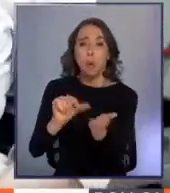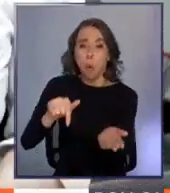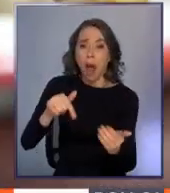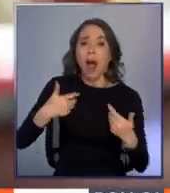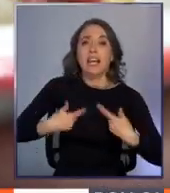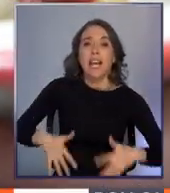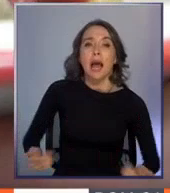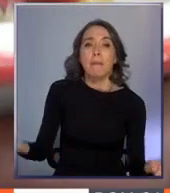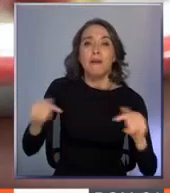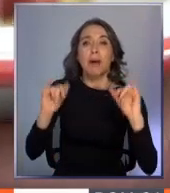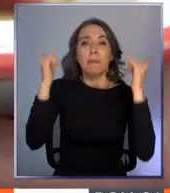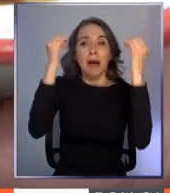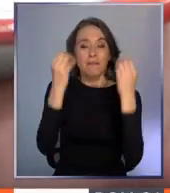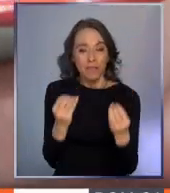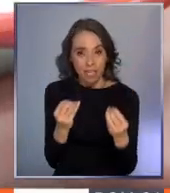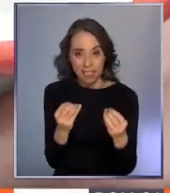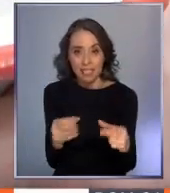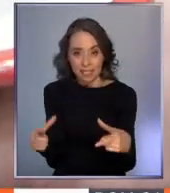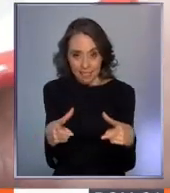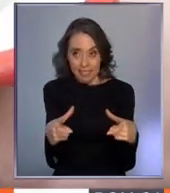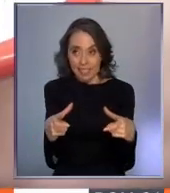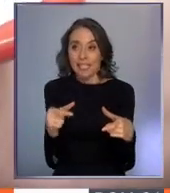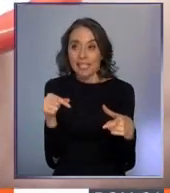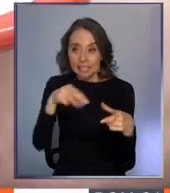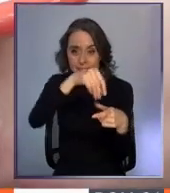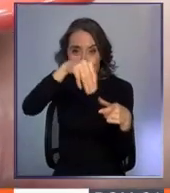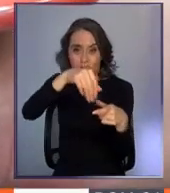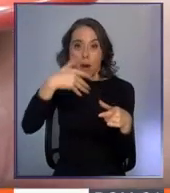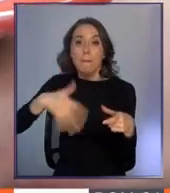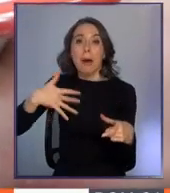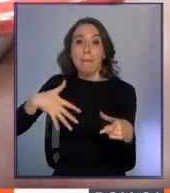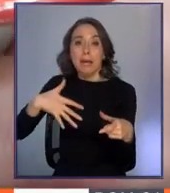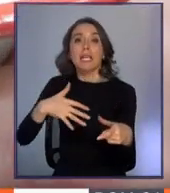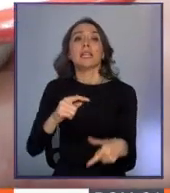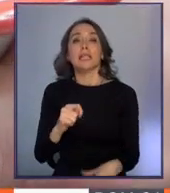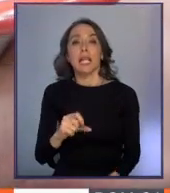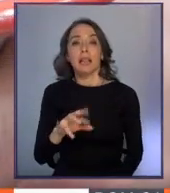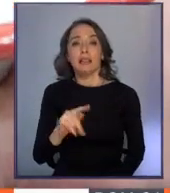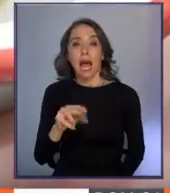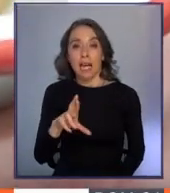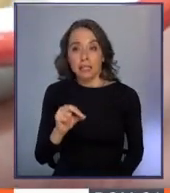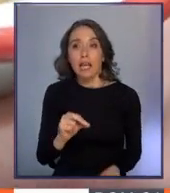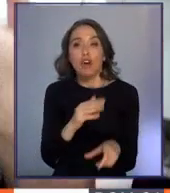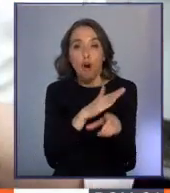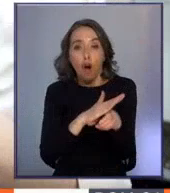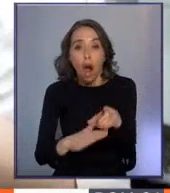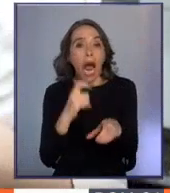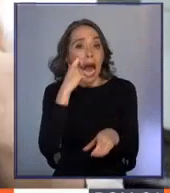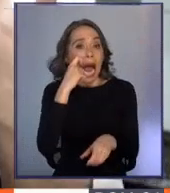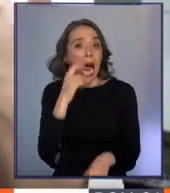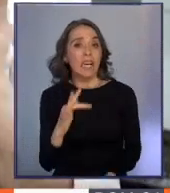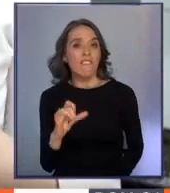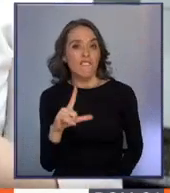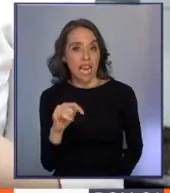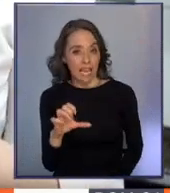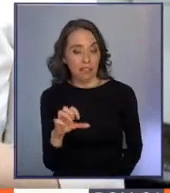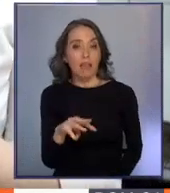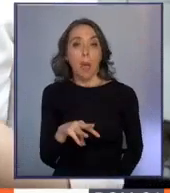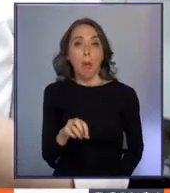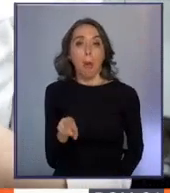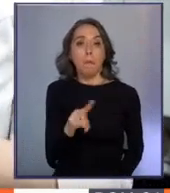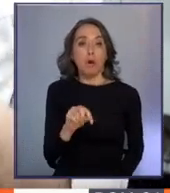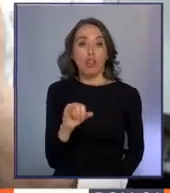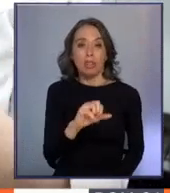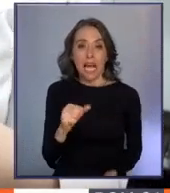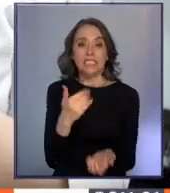para pasarlo bien. Aquí entonces tenemos los ingredientes más importantes en un tártaro, que son la... Filete. Perfecto. Mostaza,